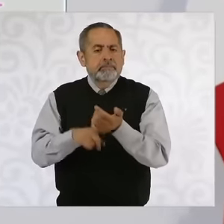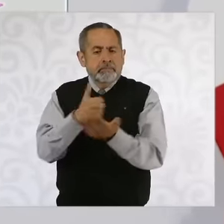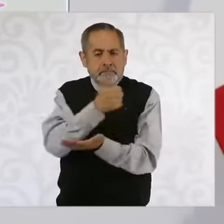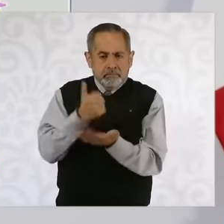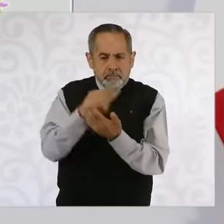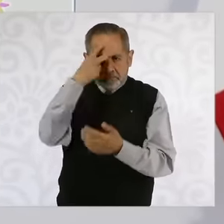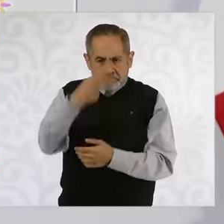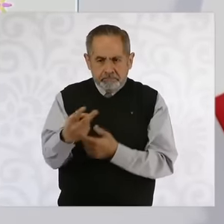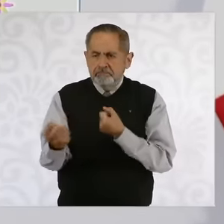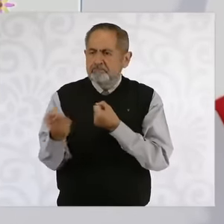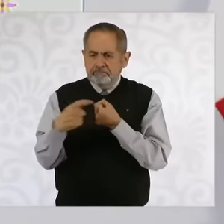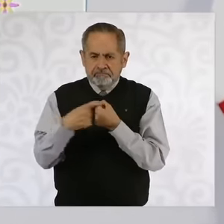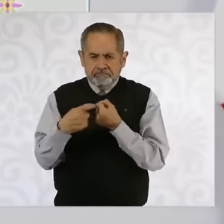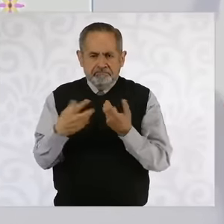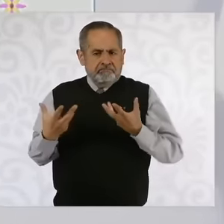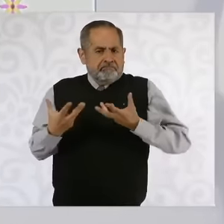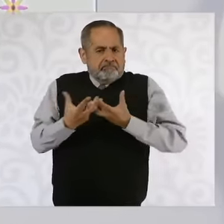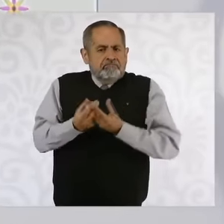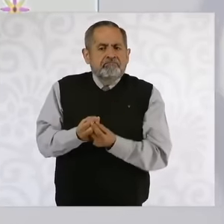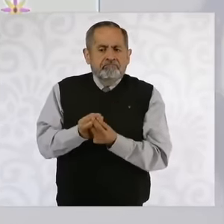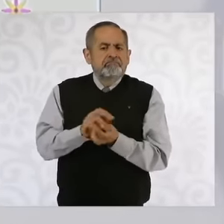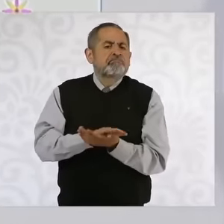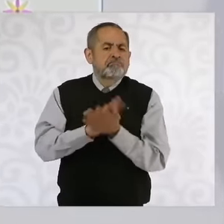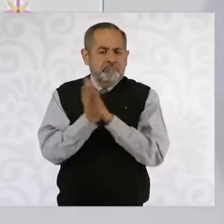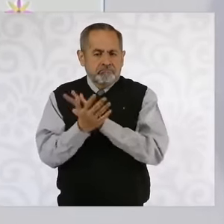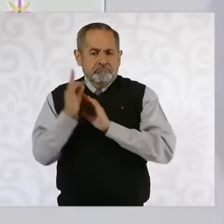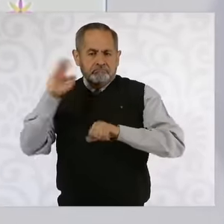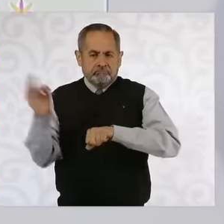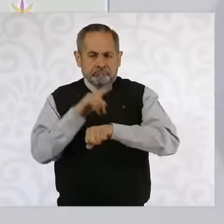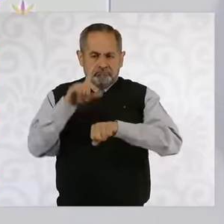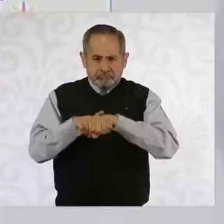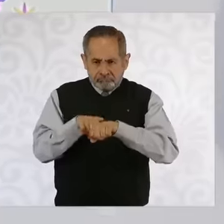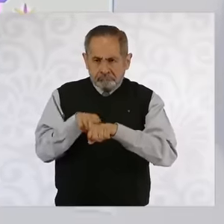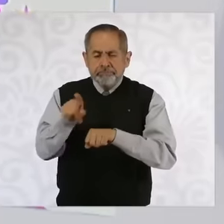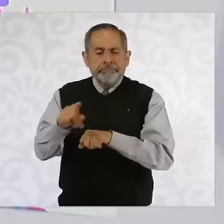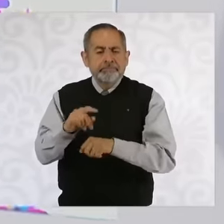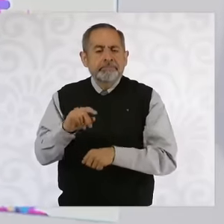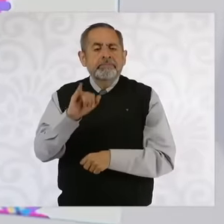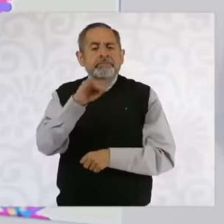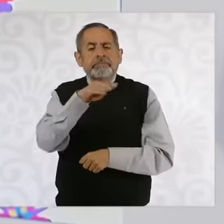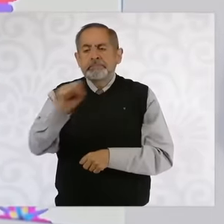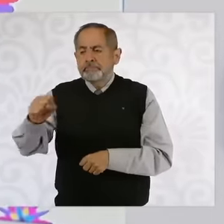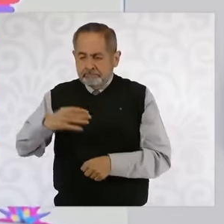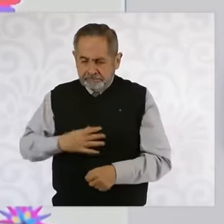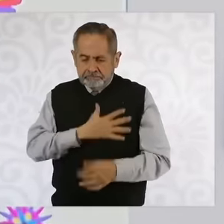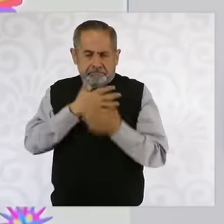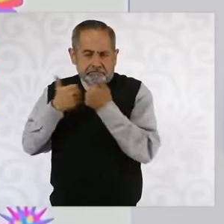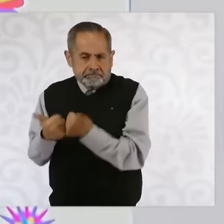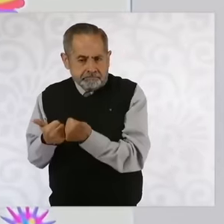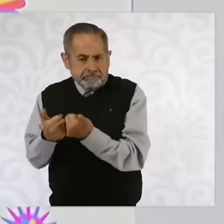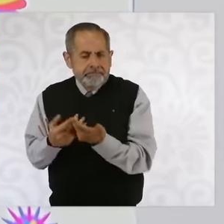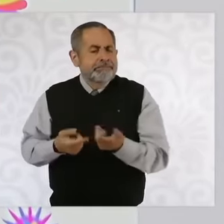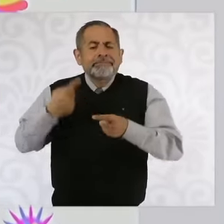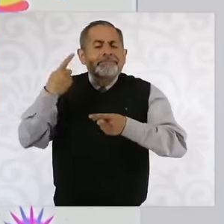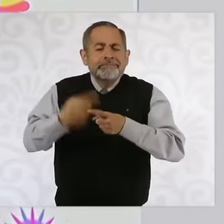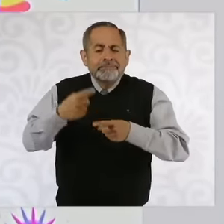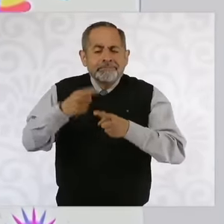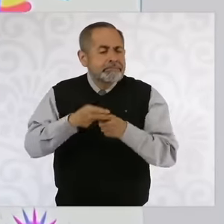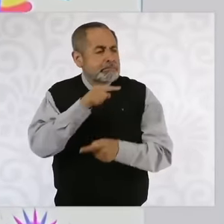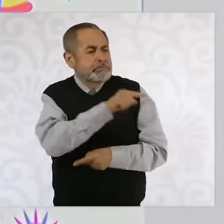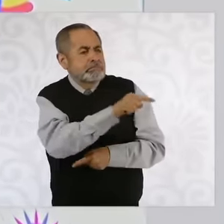quienes se han integrado a este modelo del IMSS-Bienestar. ¿Quiénes son quienes no